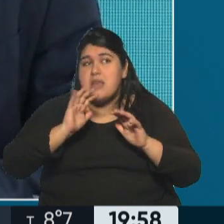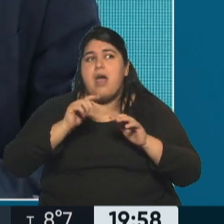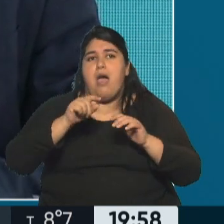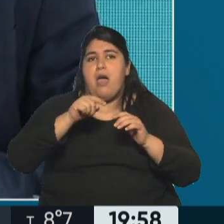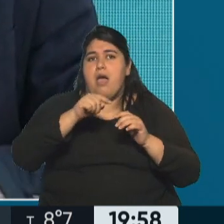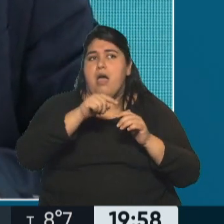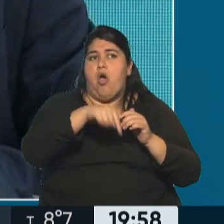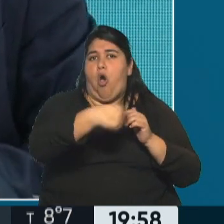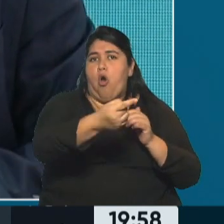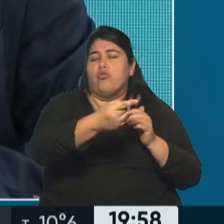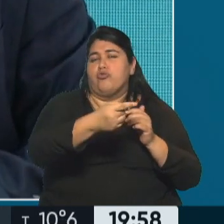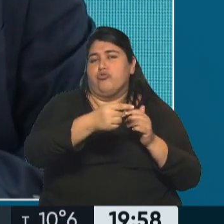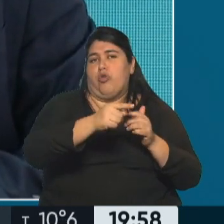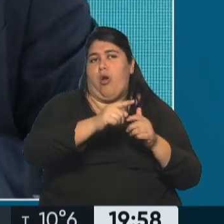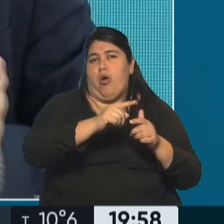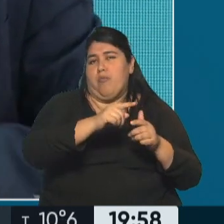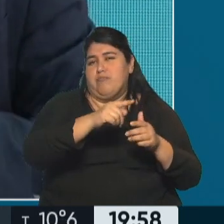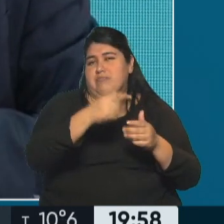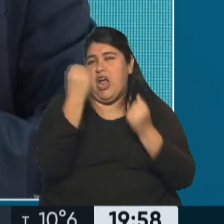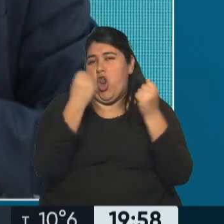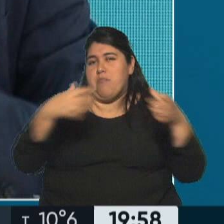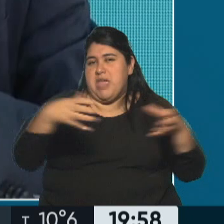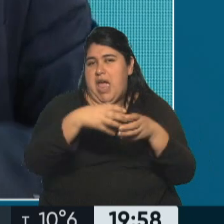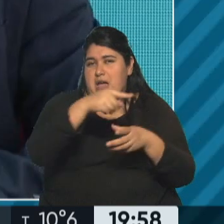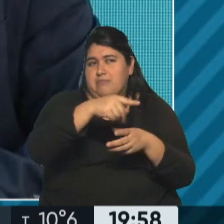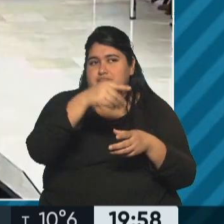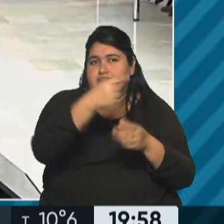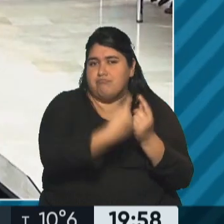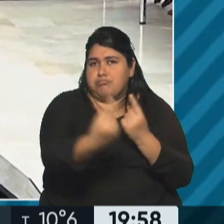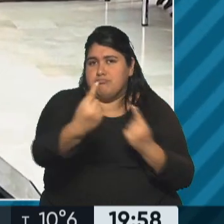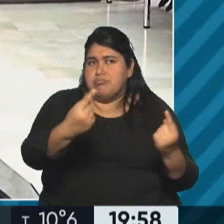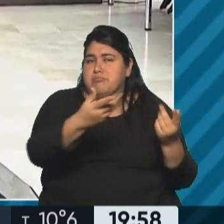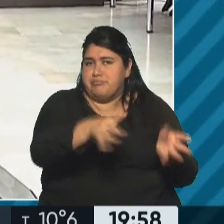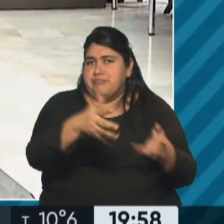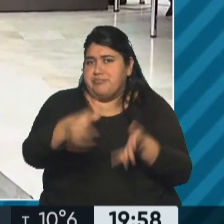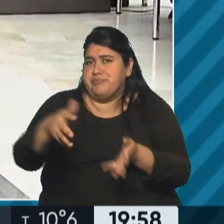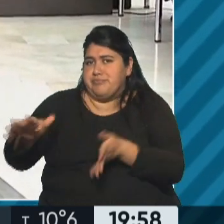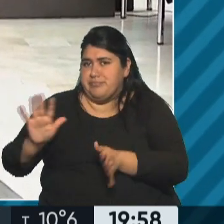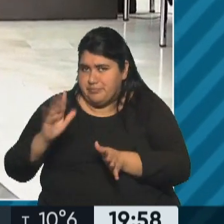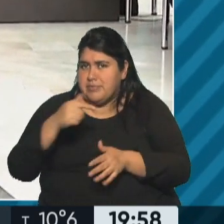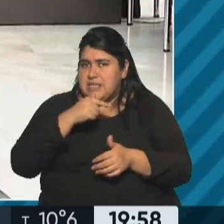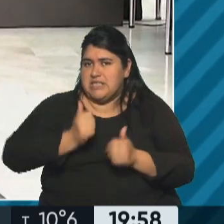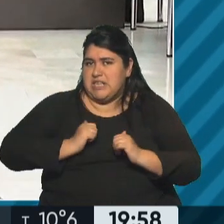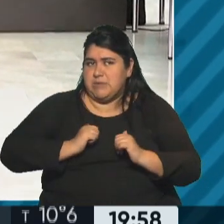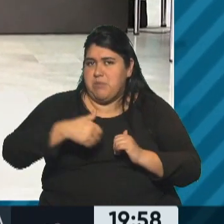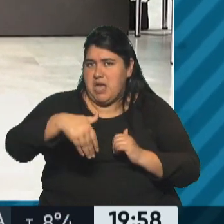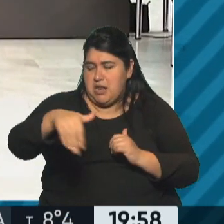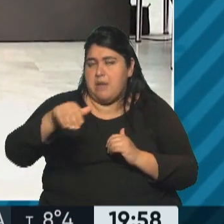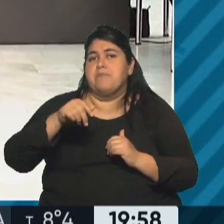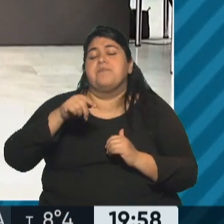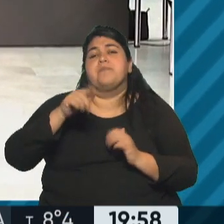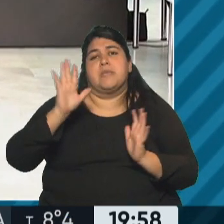renuncias de parte del equipo económico, segundas y terceras líneas de Martín Guzmán, pero hay